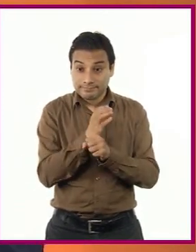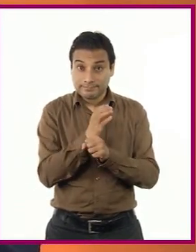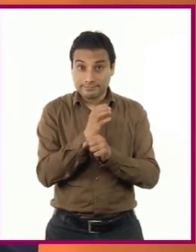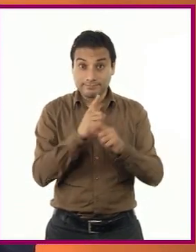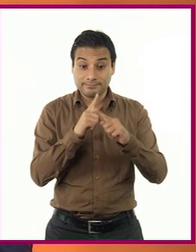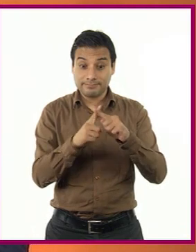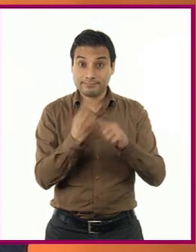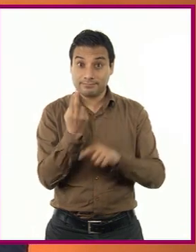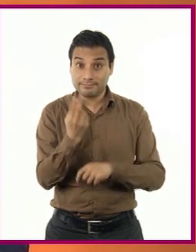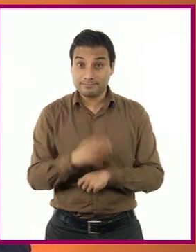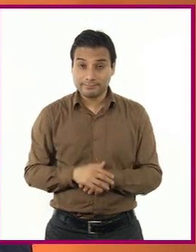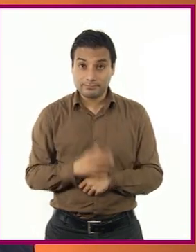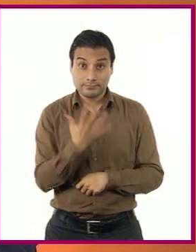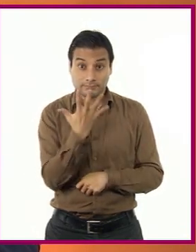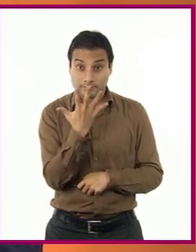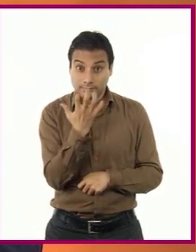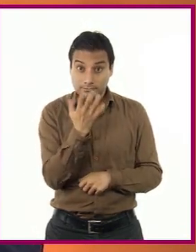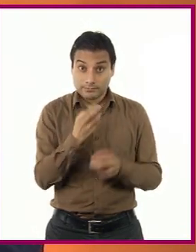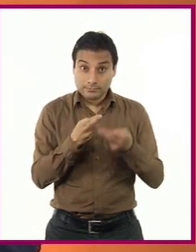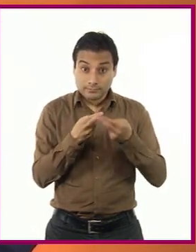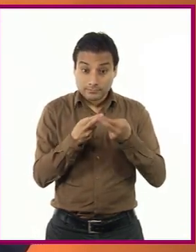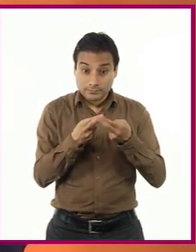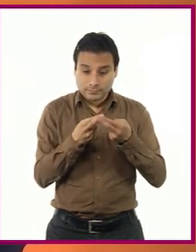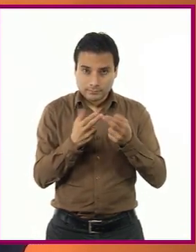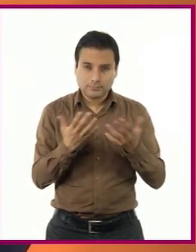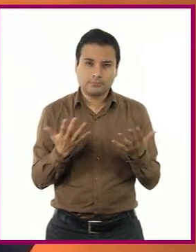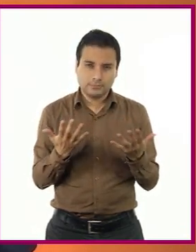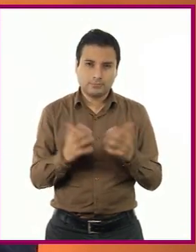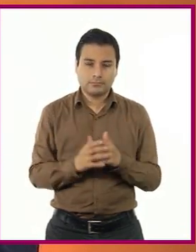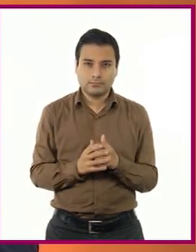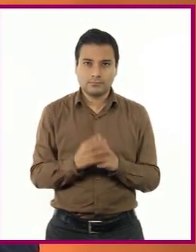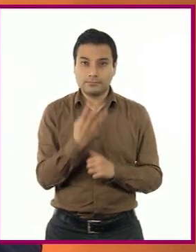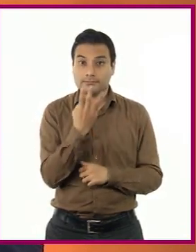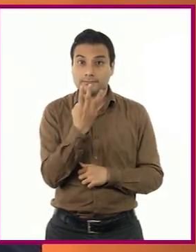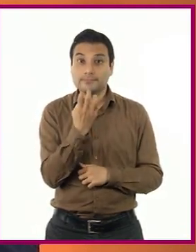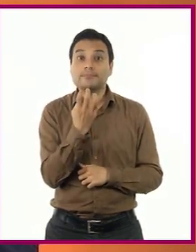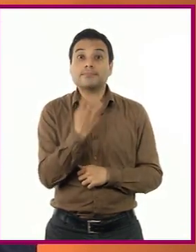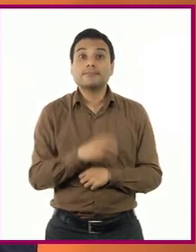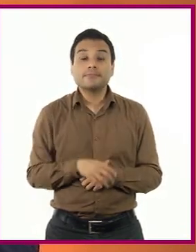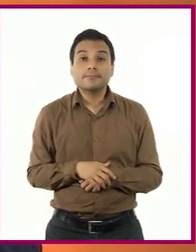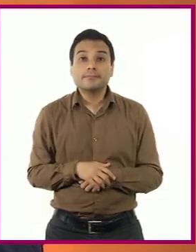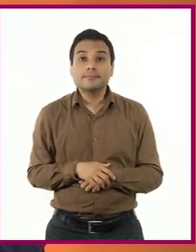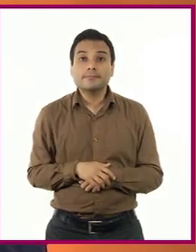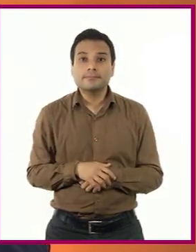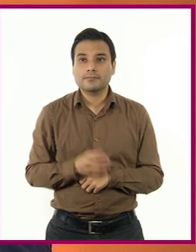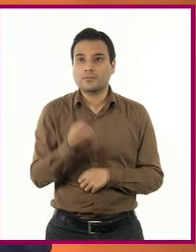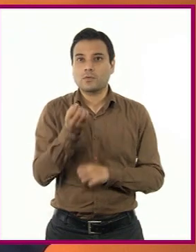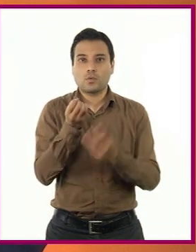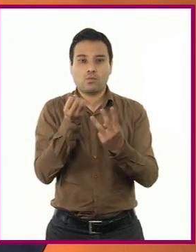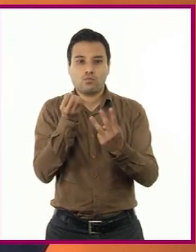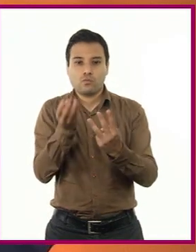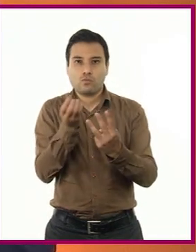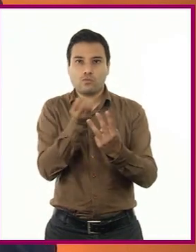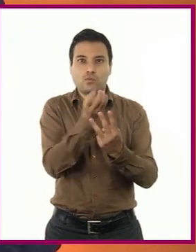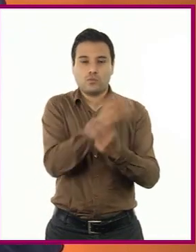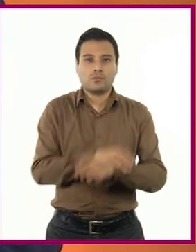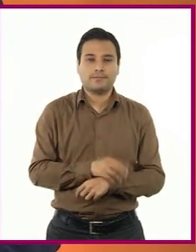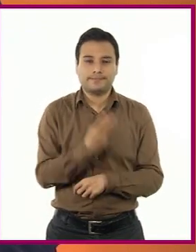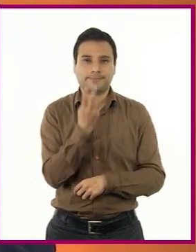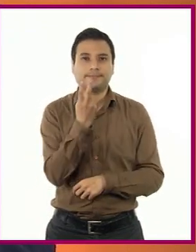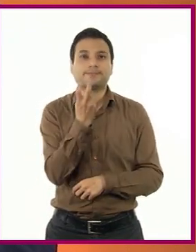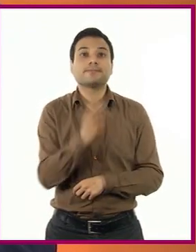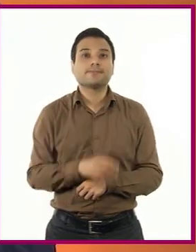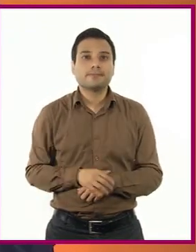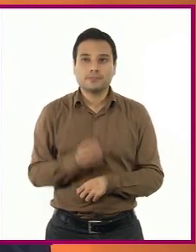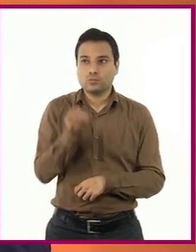y sobraron 5 pesos, se repartieron 3 de ellos entre los que fueron por el café y los otros 2 se los dieron